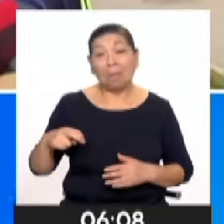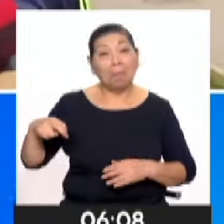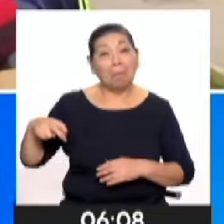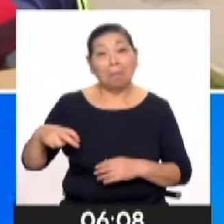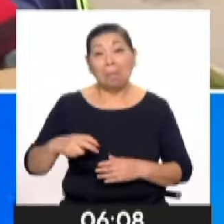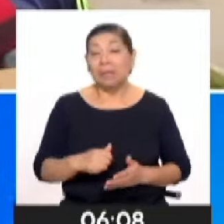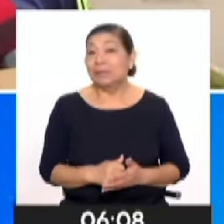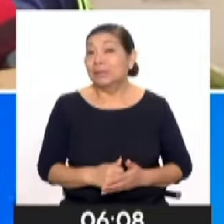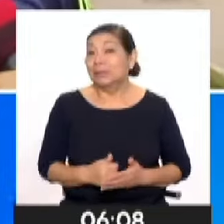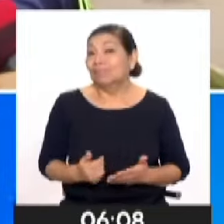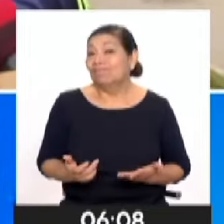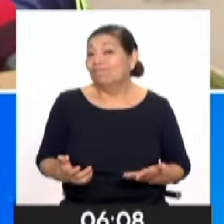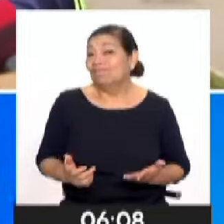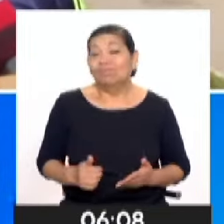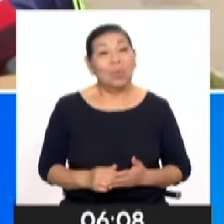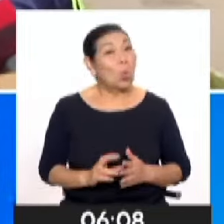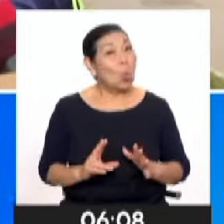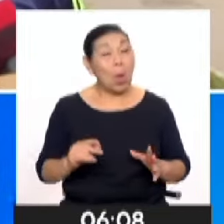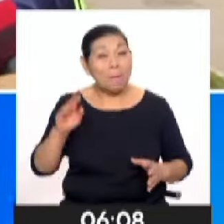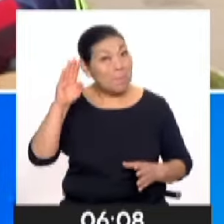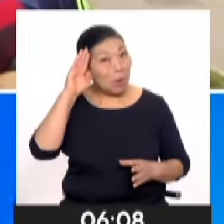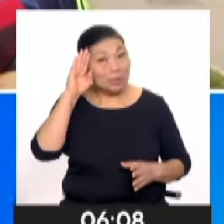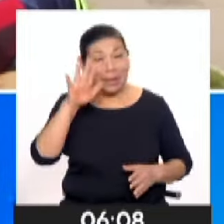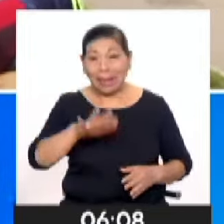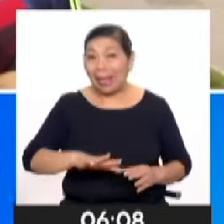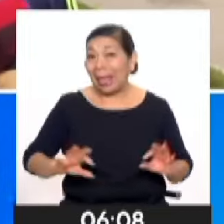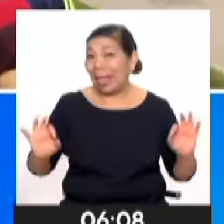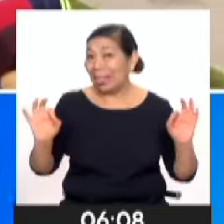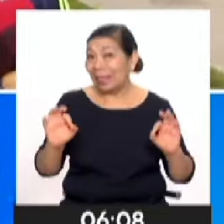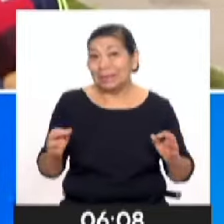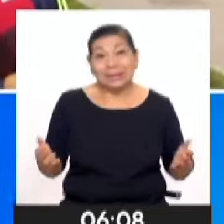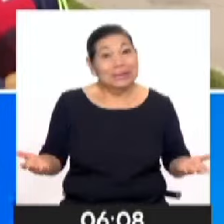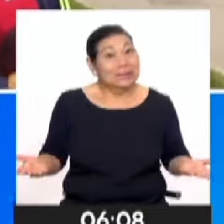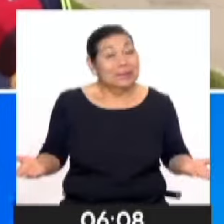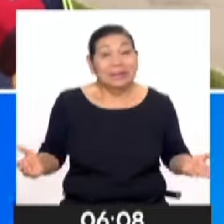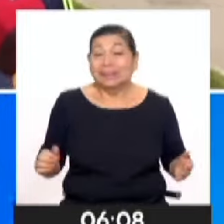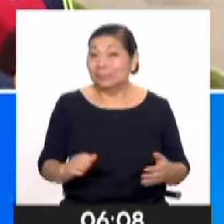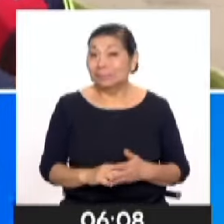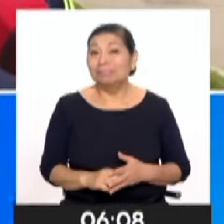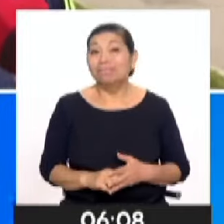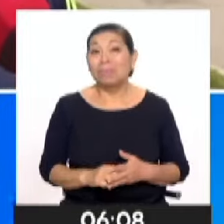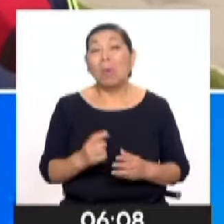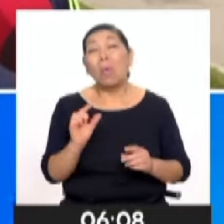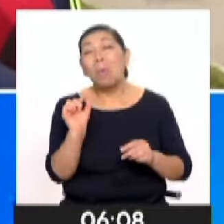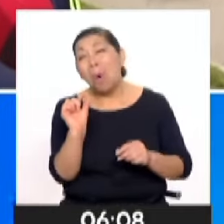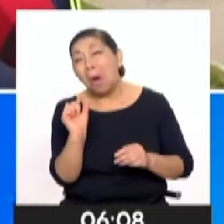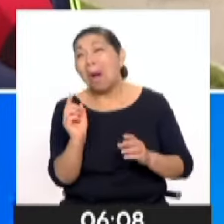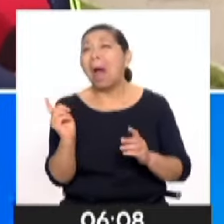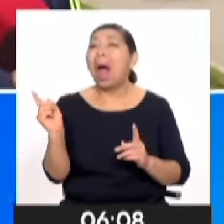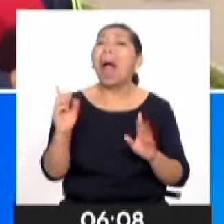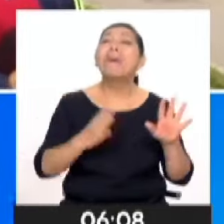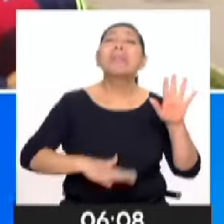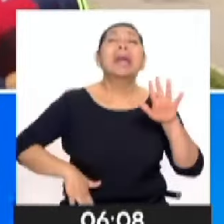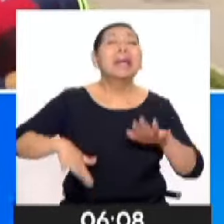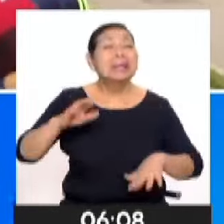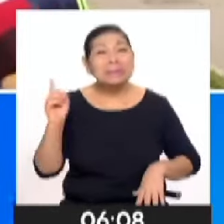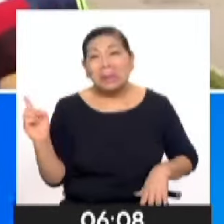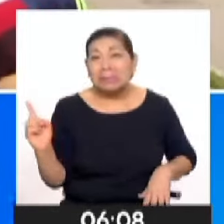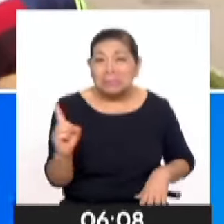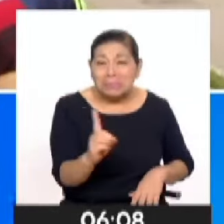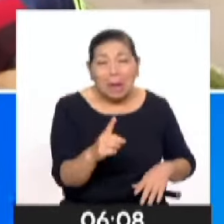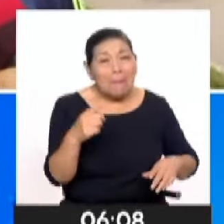caminando es que no hay policía en esta zona No si lo hay este solo momentos no Pero obviamente